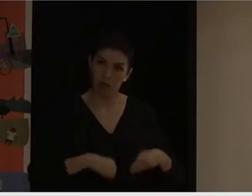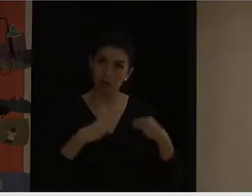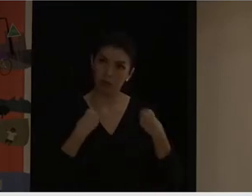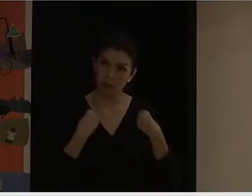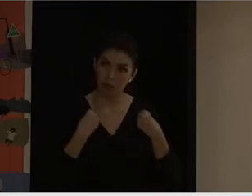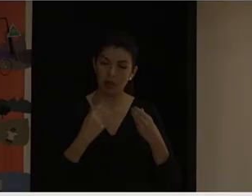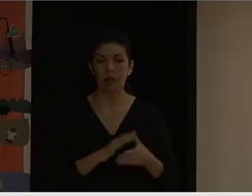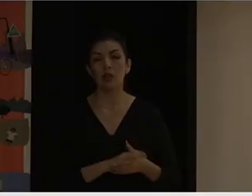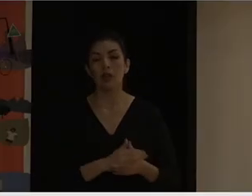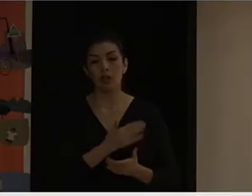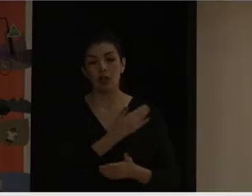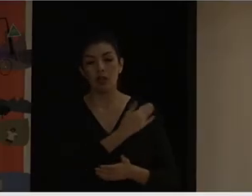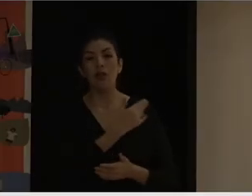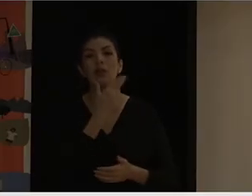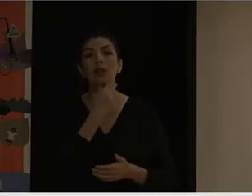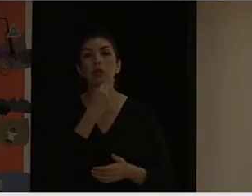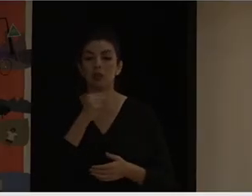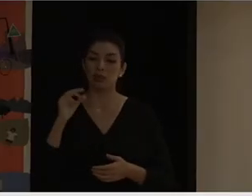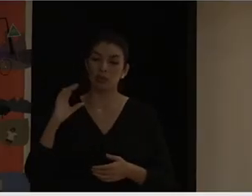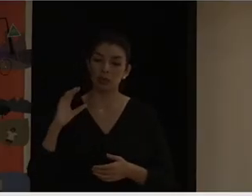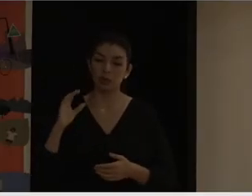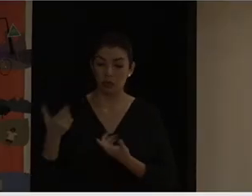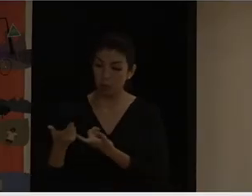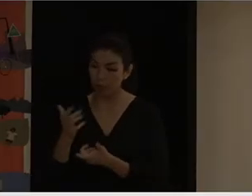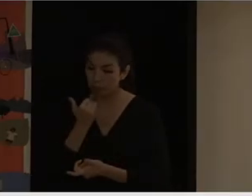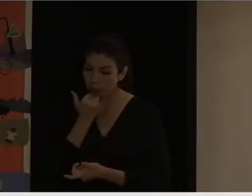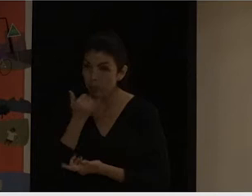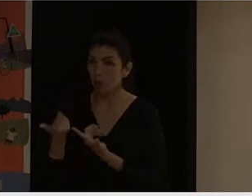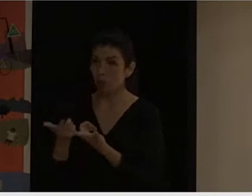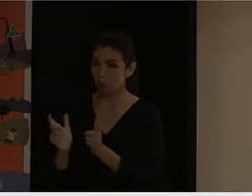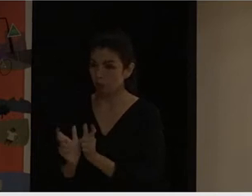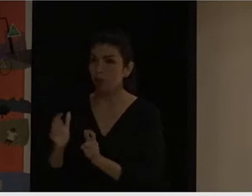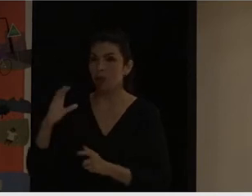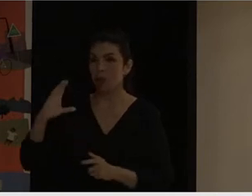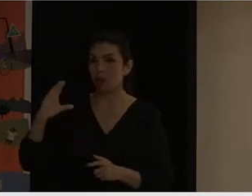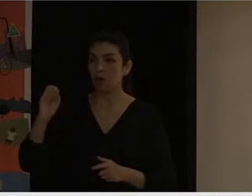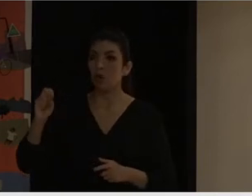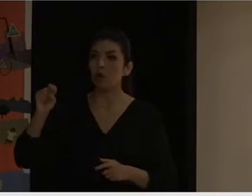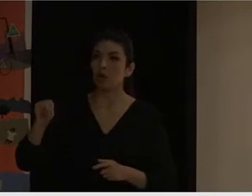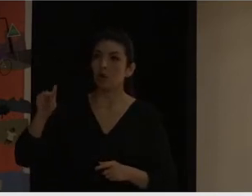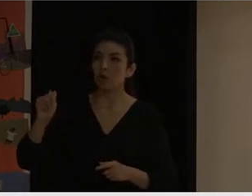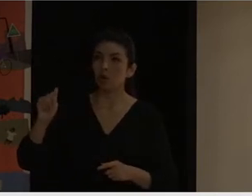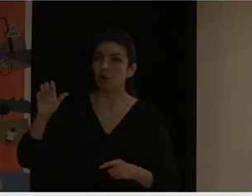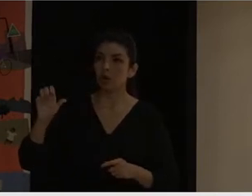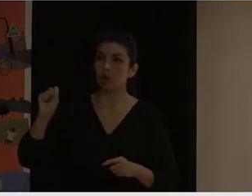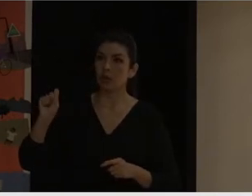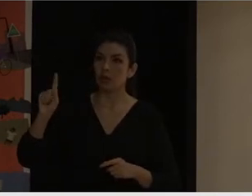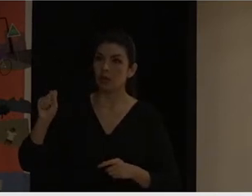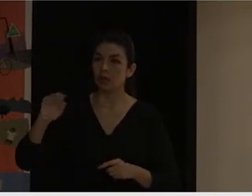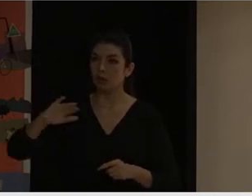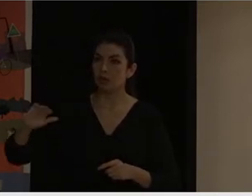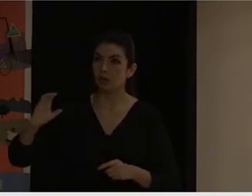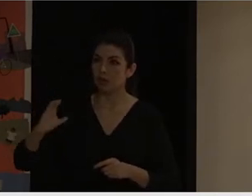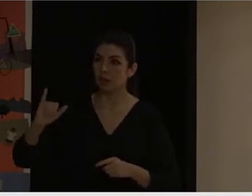llama Contested Cities, que hablan que más bien es como un nuevo paradigma analítico de la ciudad, ¿no? Que es un poco más bien una referencia a analizar